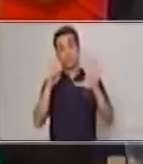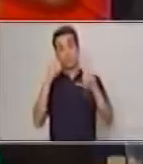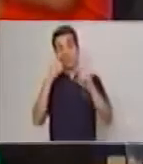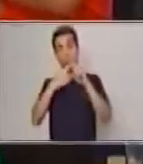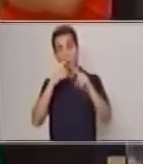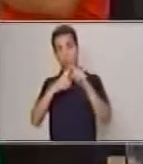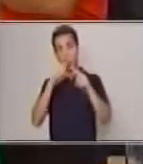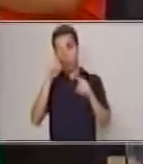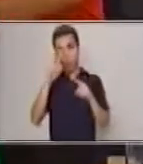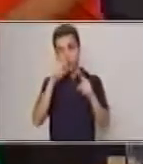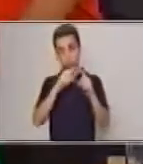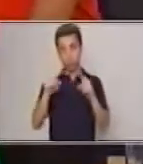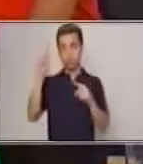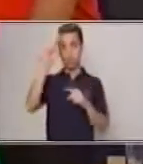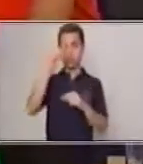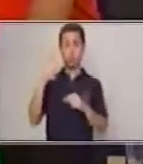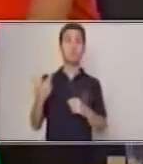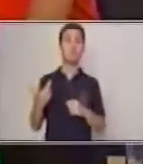la operación de elevación,